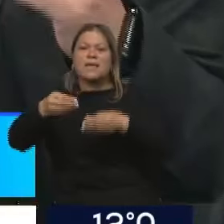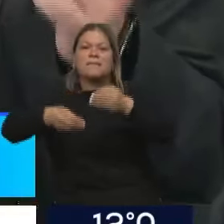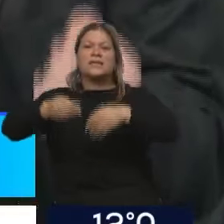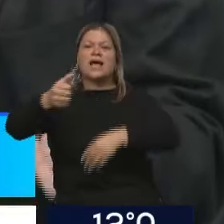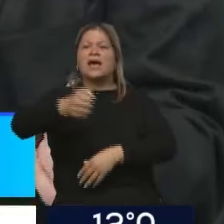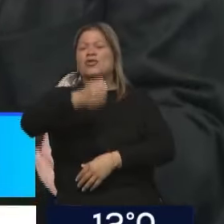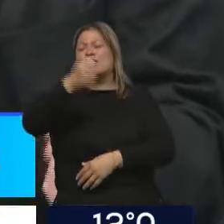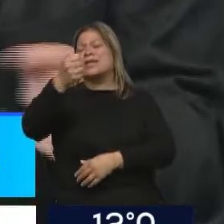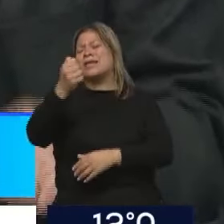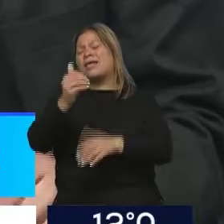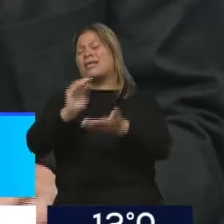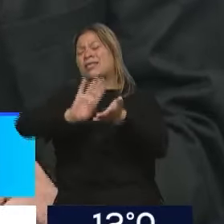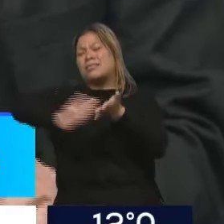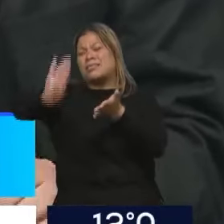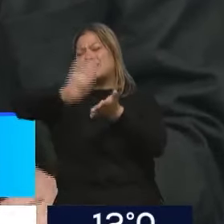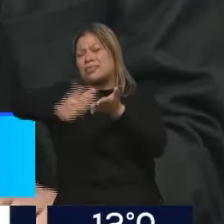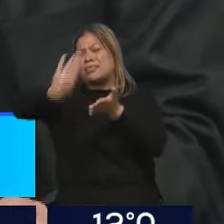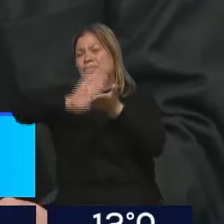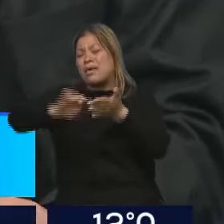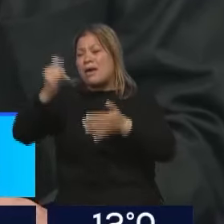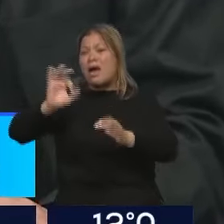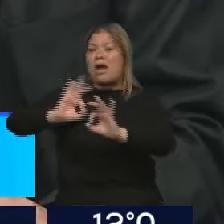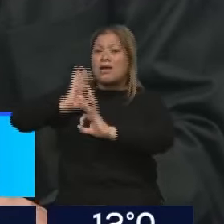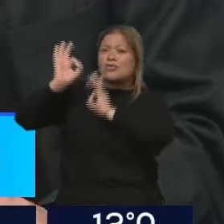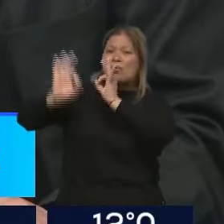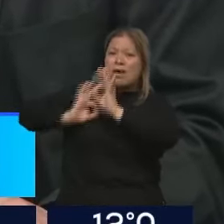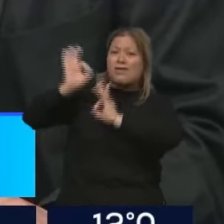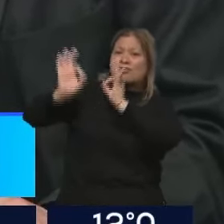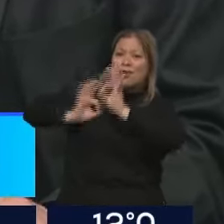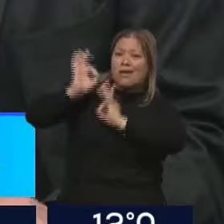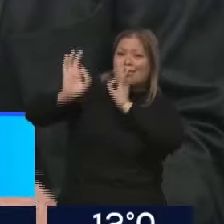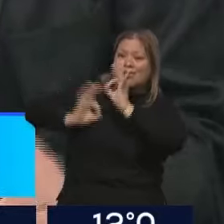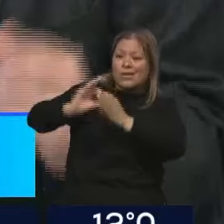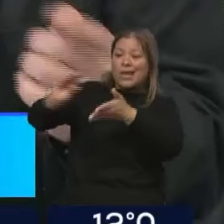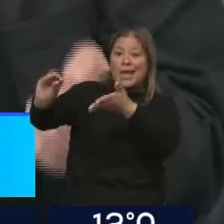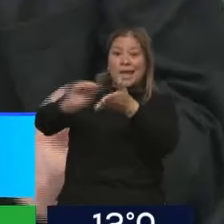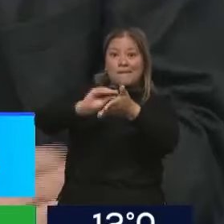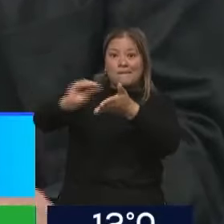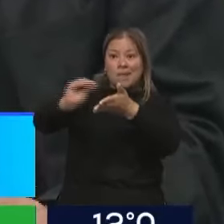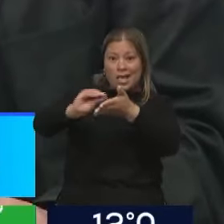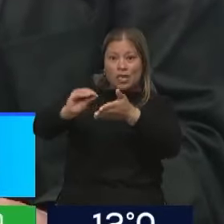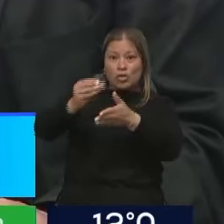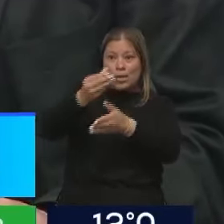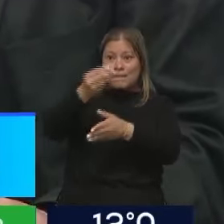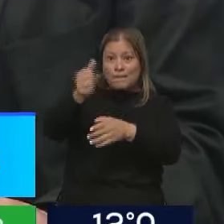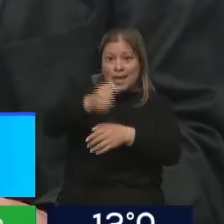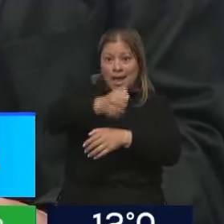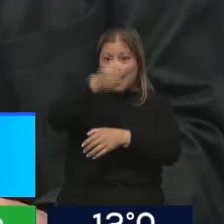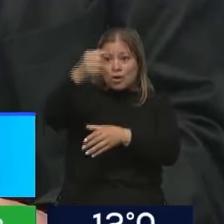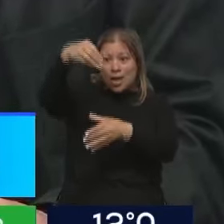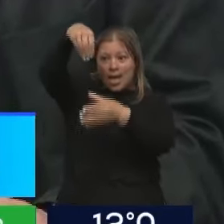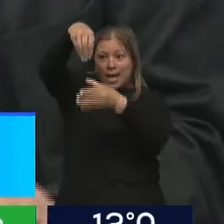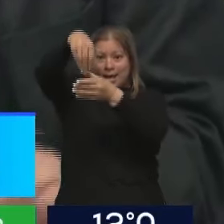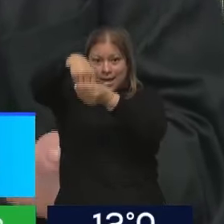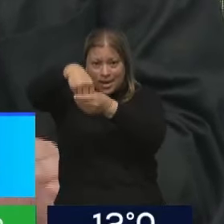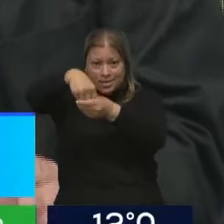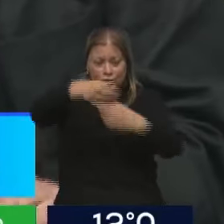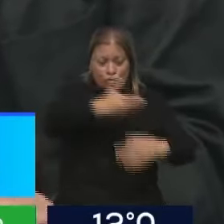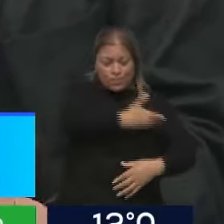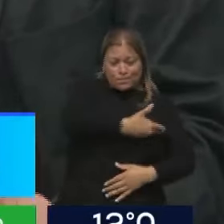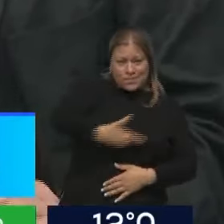de los beneficios que han recibido a lo largo del tiempo los empleados, particularmente afiliados a los